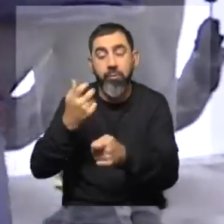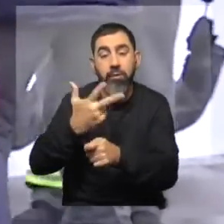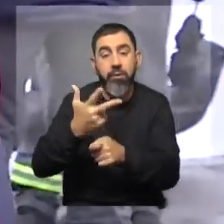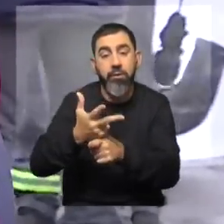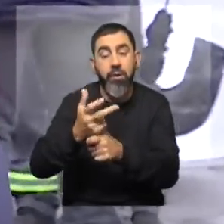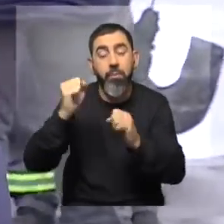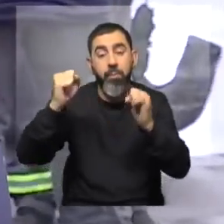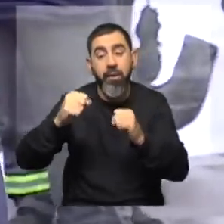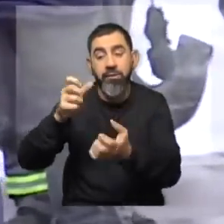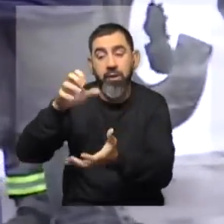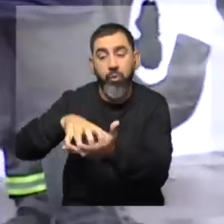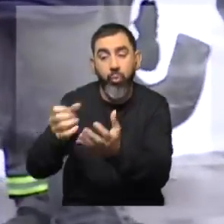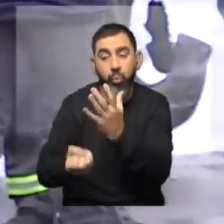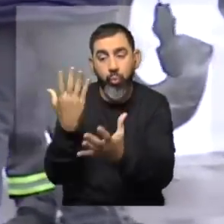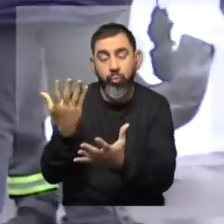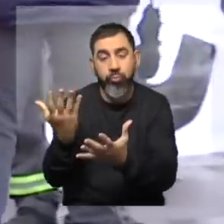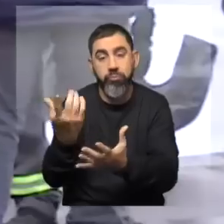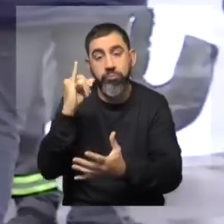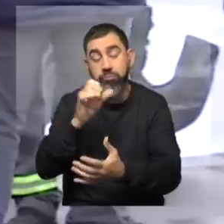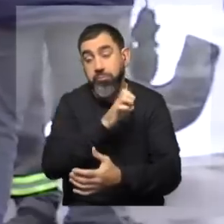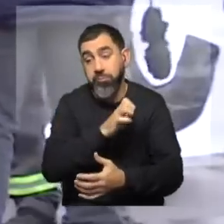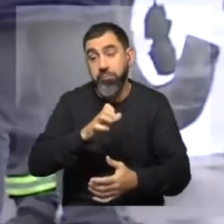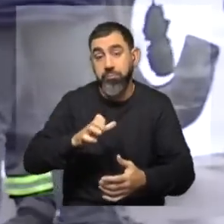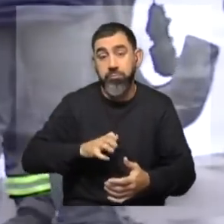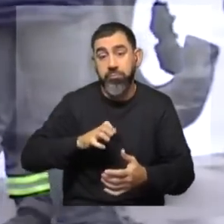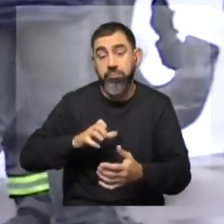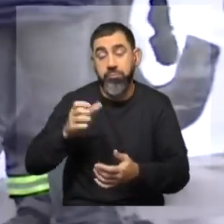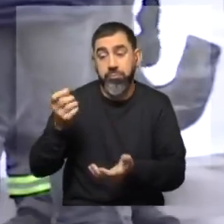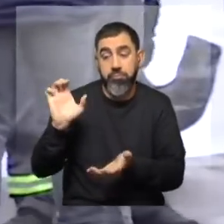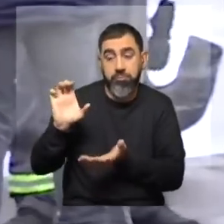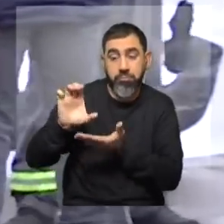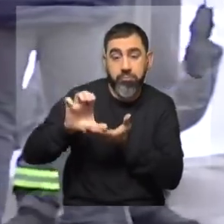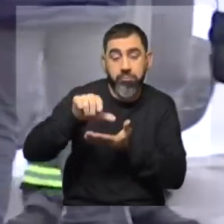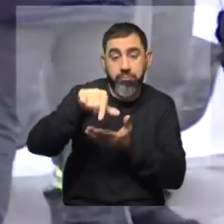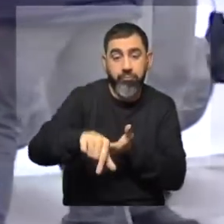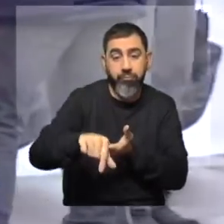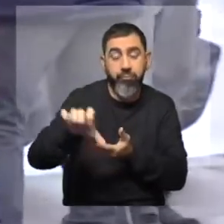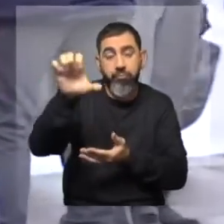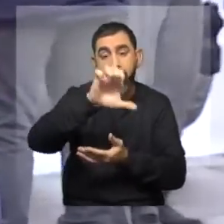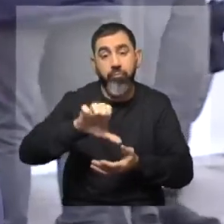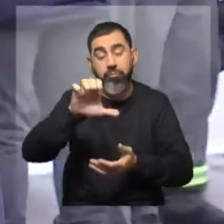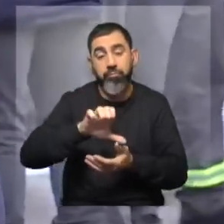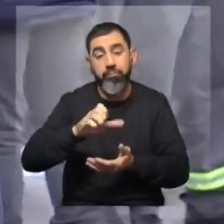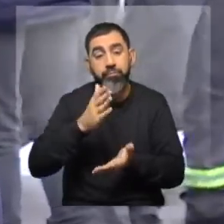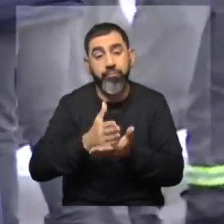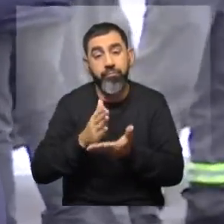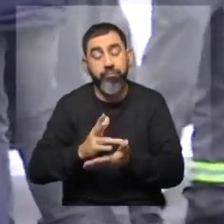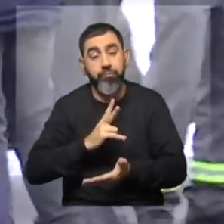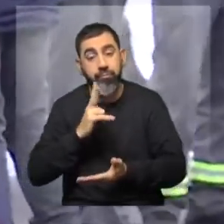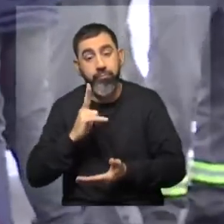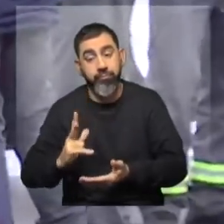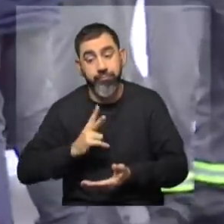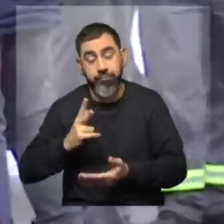tercera línea de paysandú Entonces nosotros entendemos de que si el estado va a capitalizar este una empresa que tiene en el derecho privado para